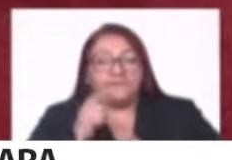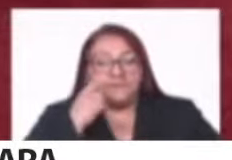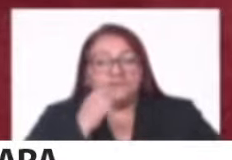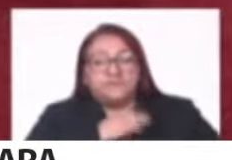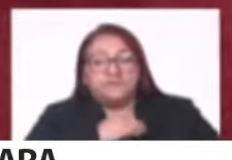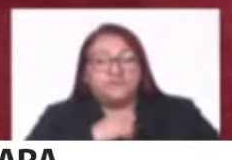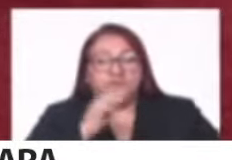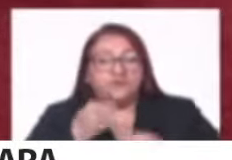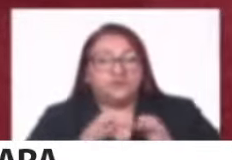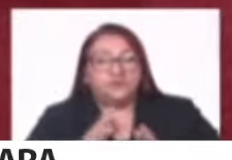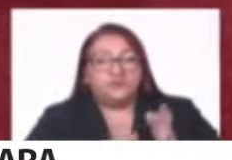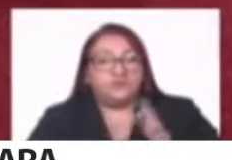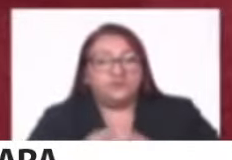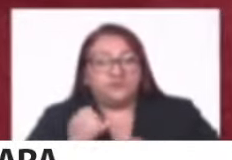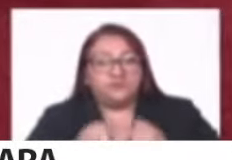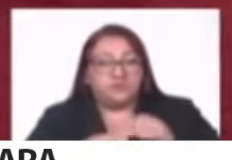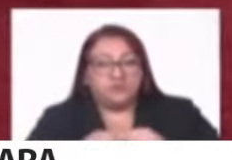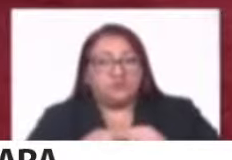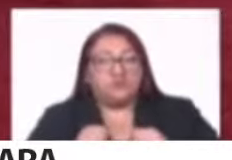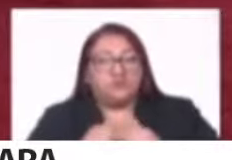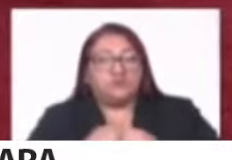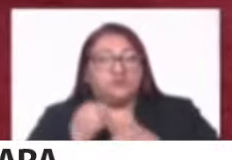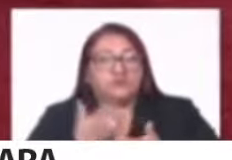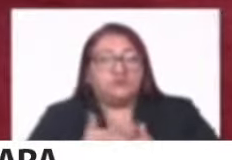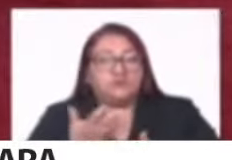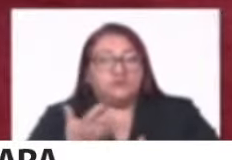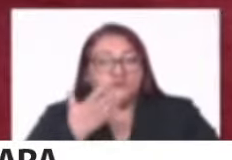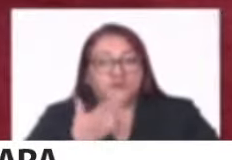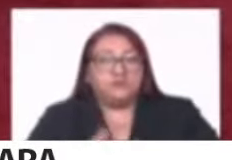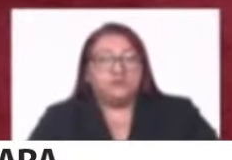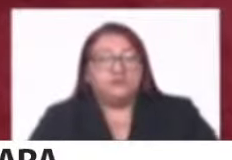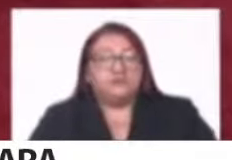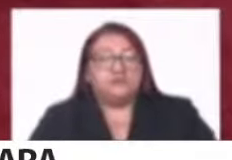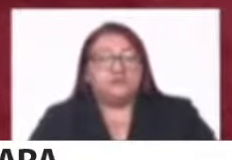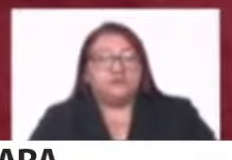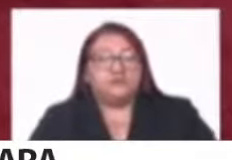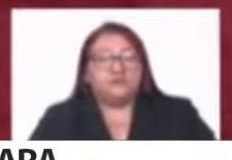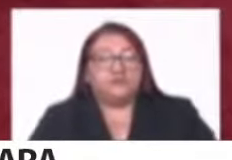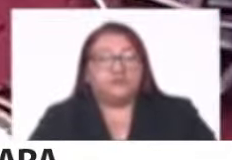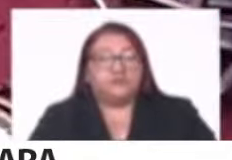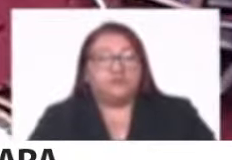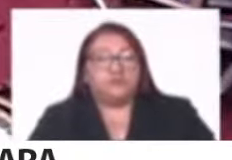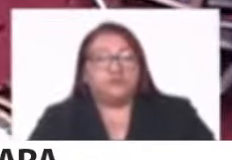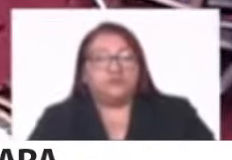señor ministro de Economía y Finanzas para que continúe con la sustentación. Muchísimas gracias. Muy buenas tardes.